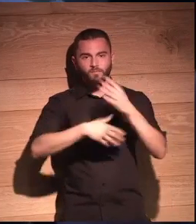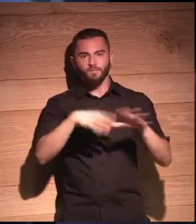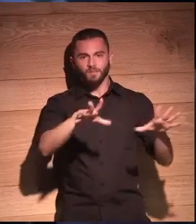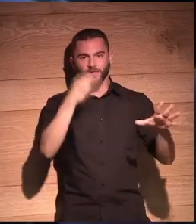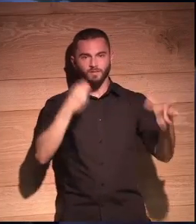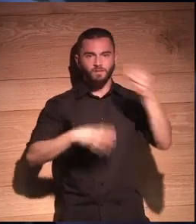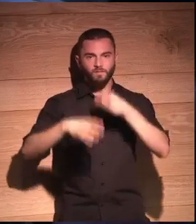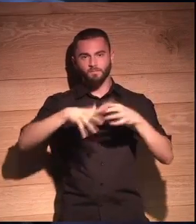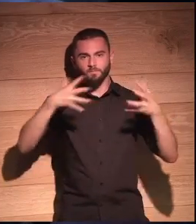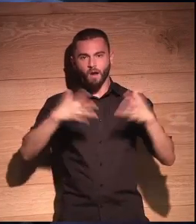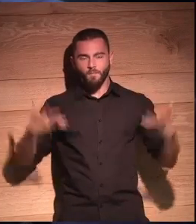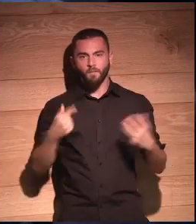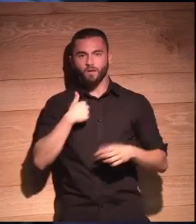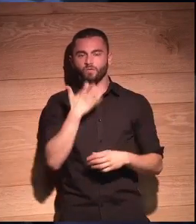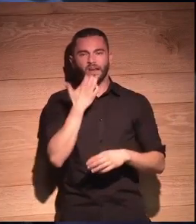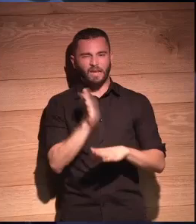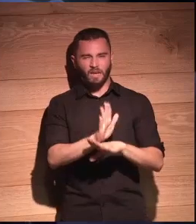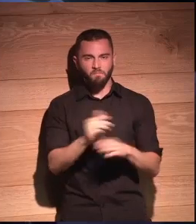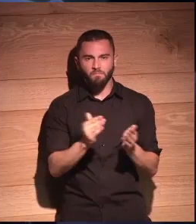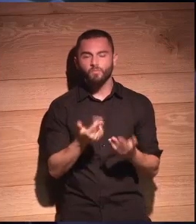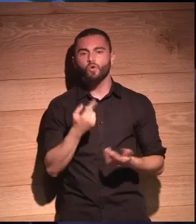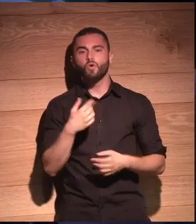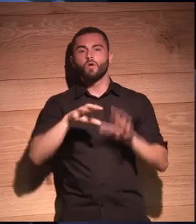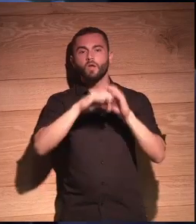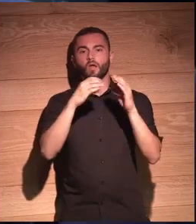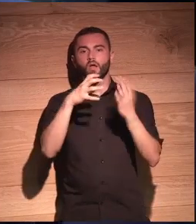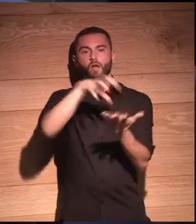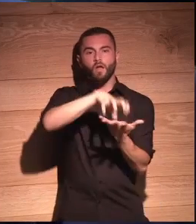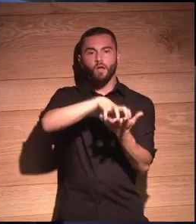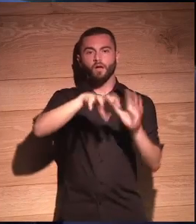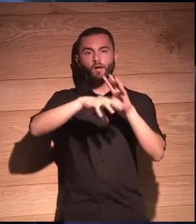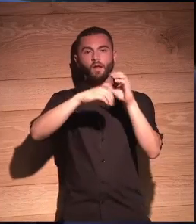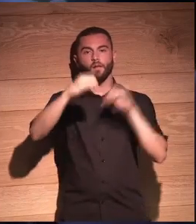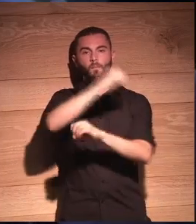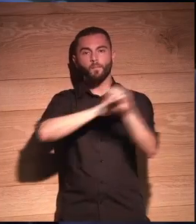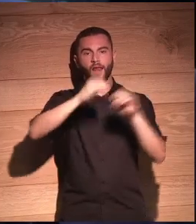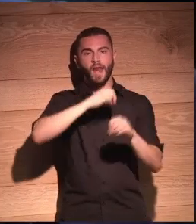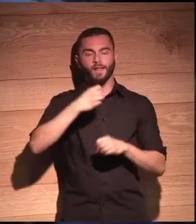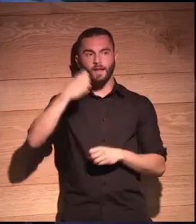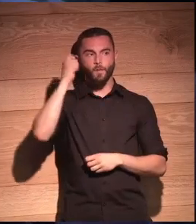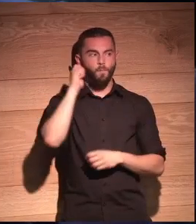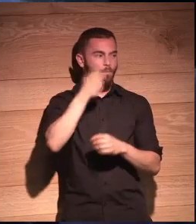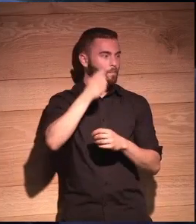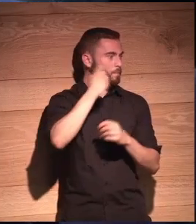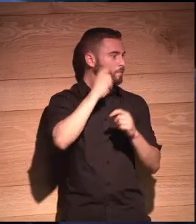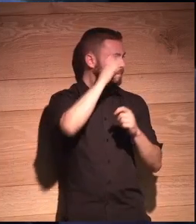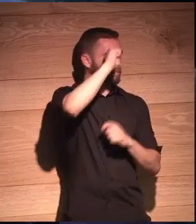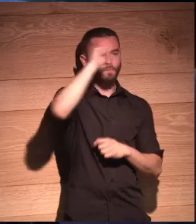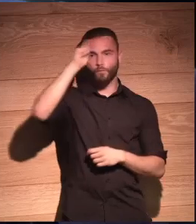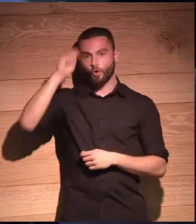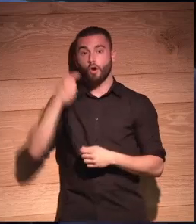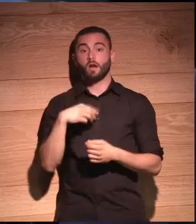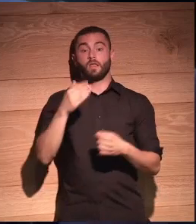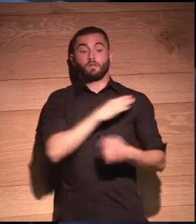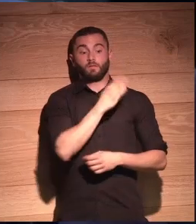escalas. Yo lo pongo como un pequeño ejemplo. Nosotros tenemos en el planetario de Pamplona a un equipo de chavales de secundaria,